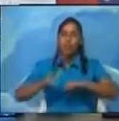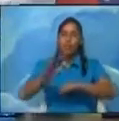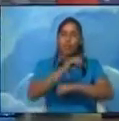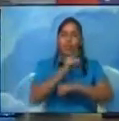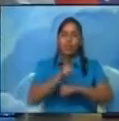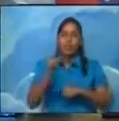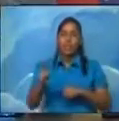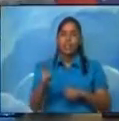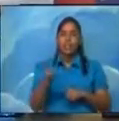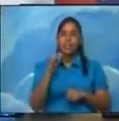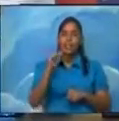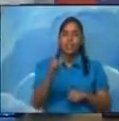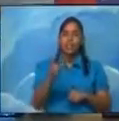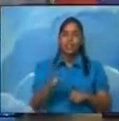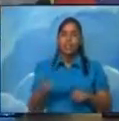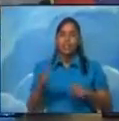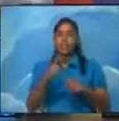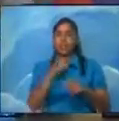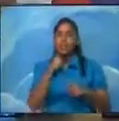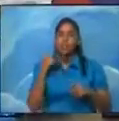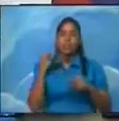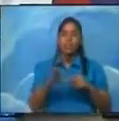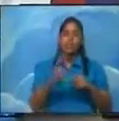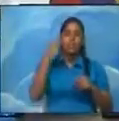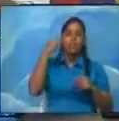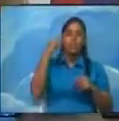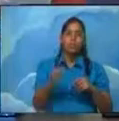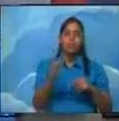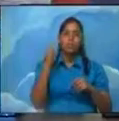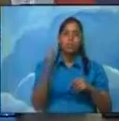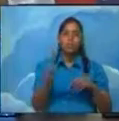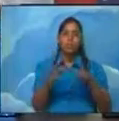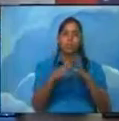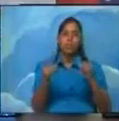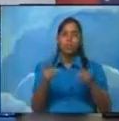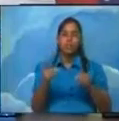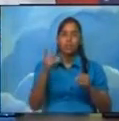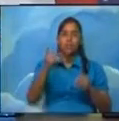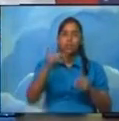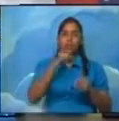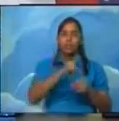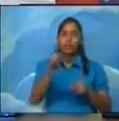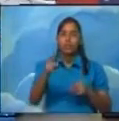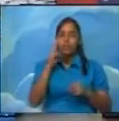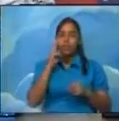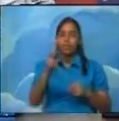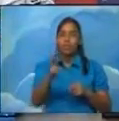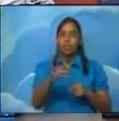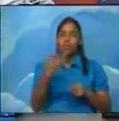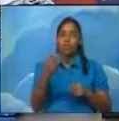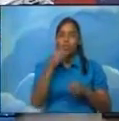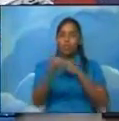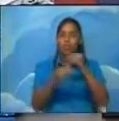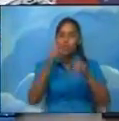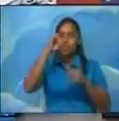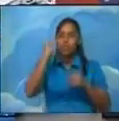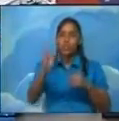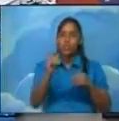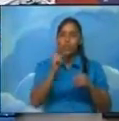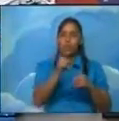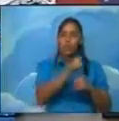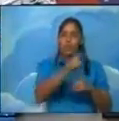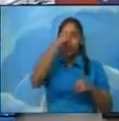ellos y perecieron para siempre. Ustedes vieron lo que hizo Dios allá